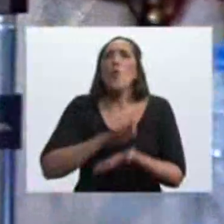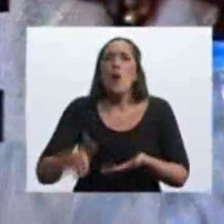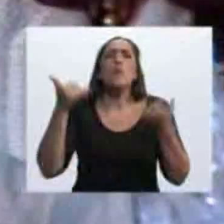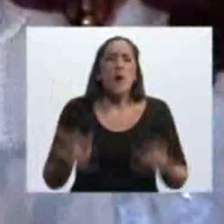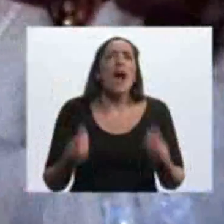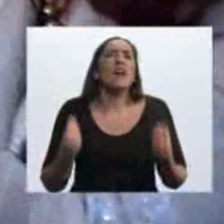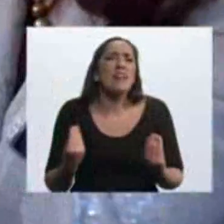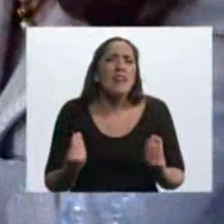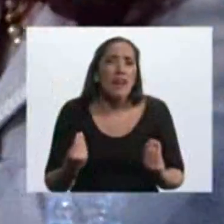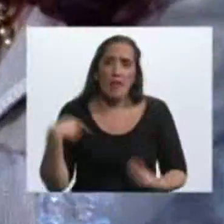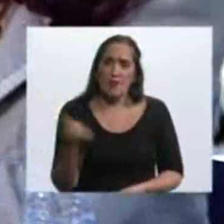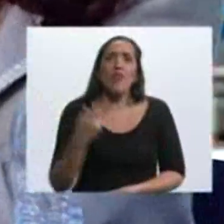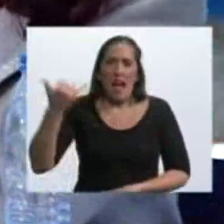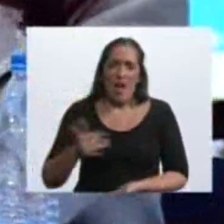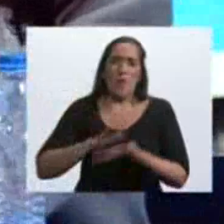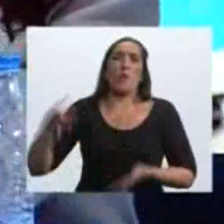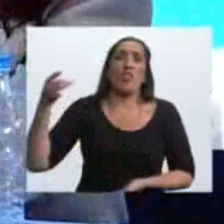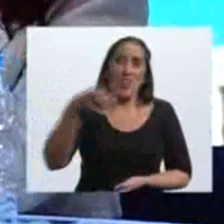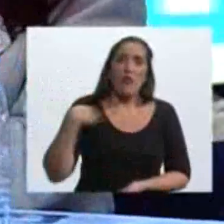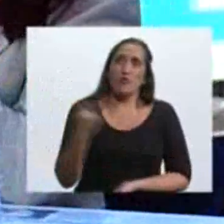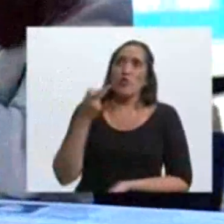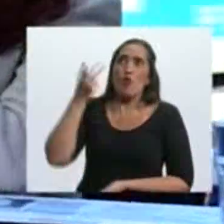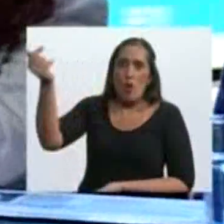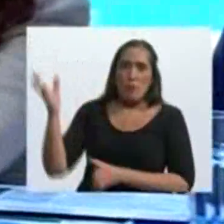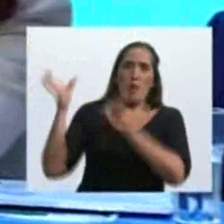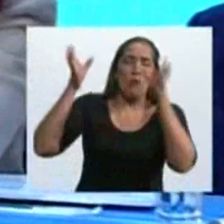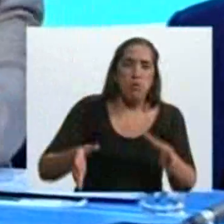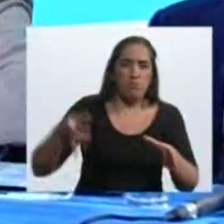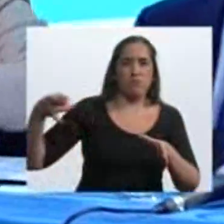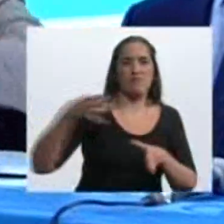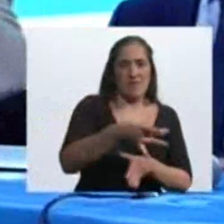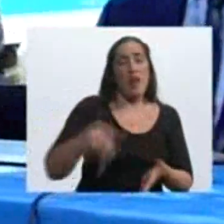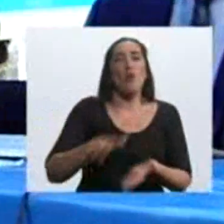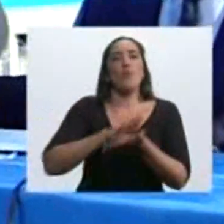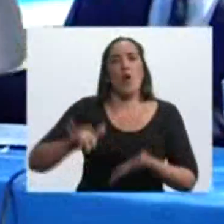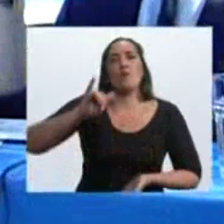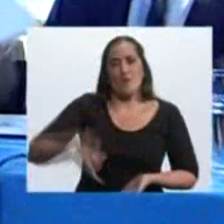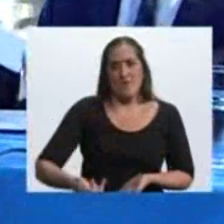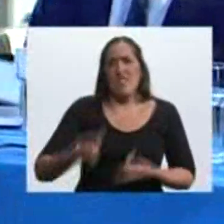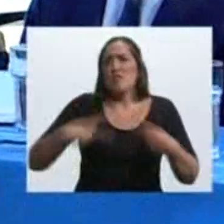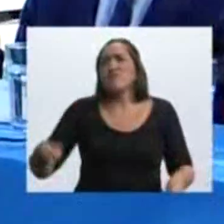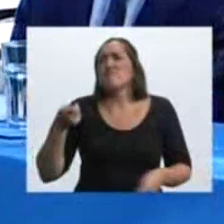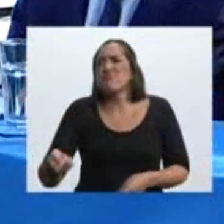y que los hemos comprado y los hemos puesto nosotros. Pero